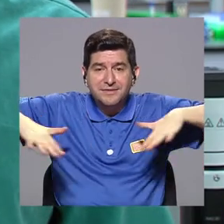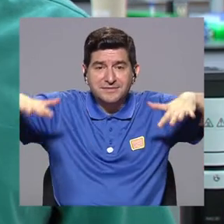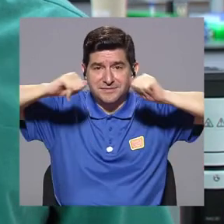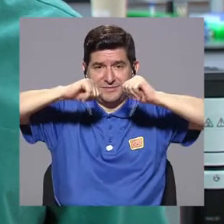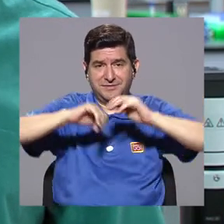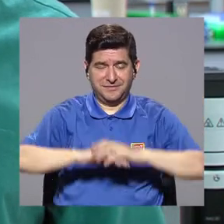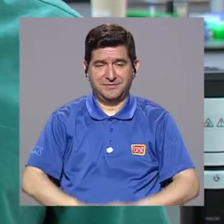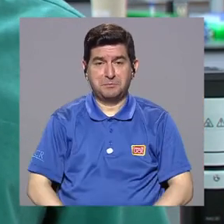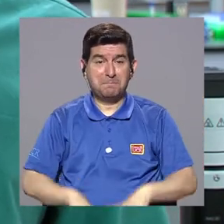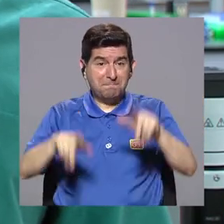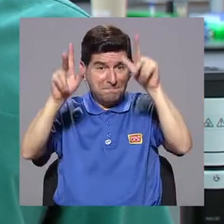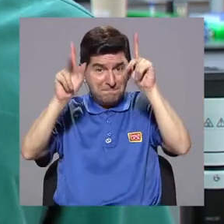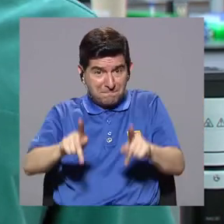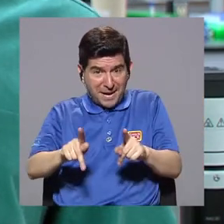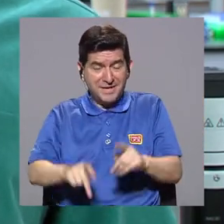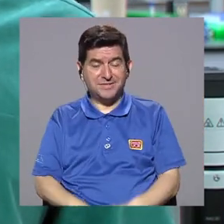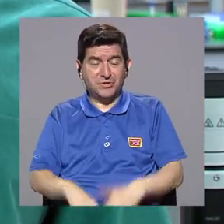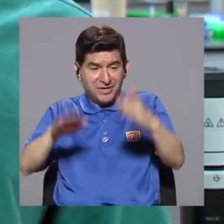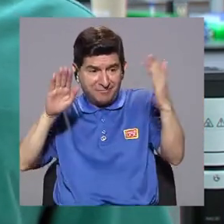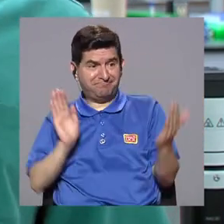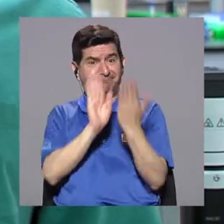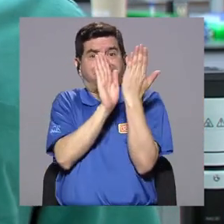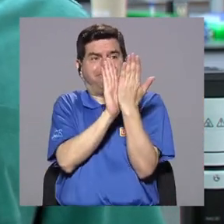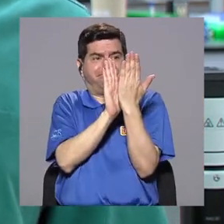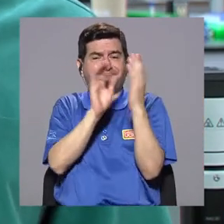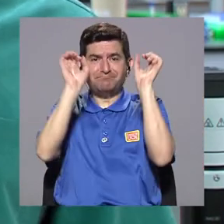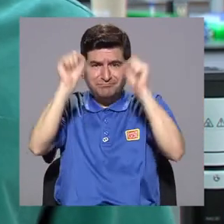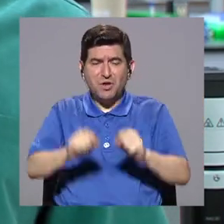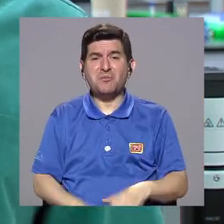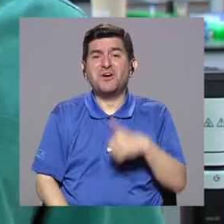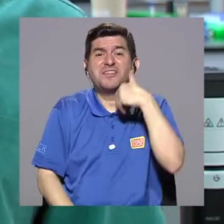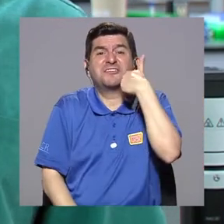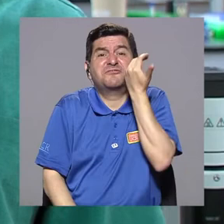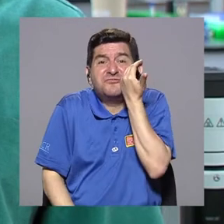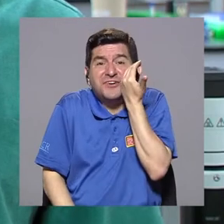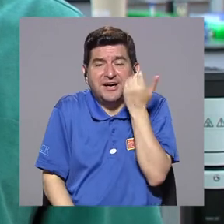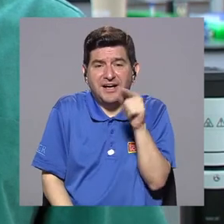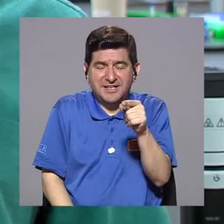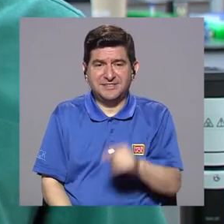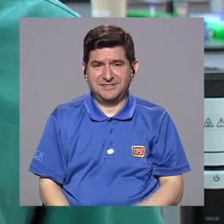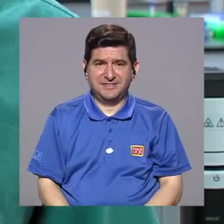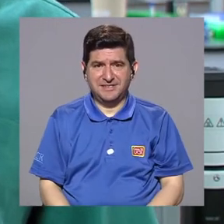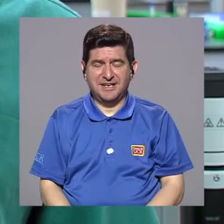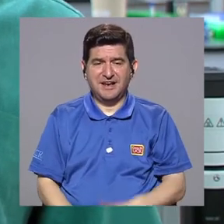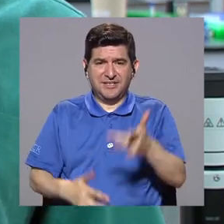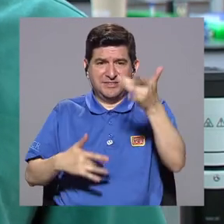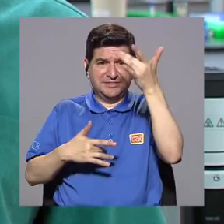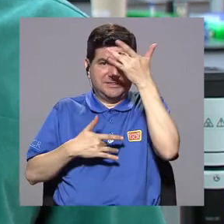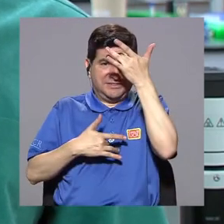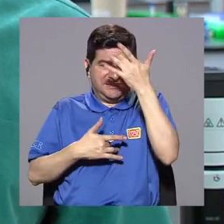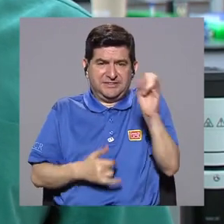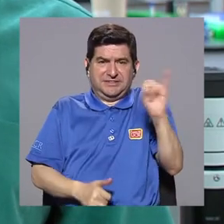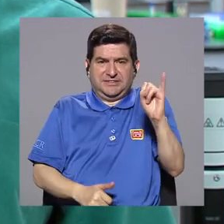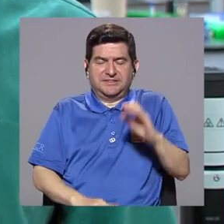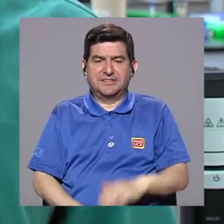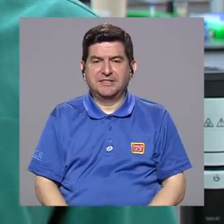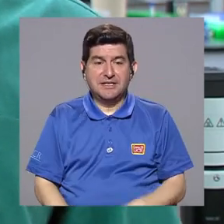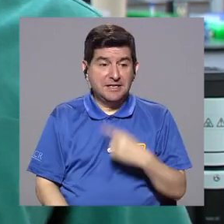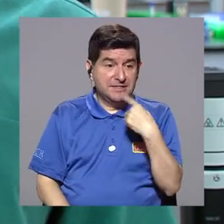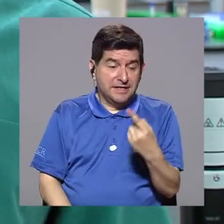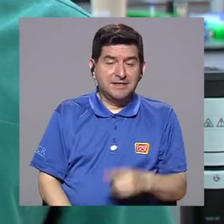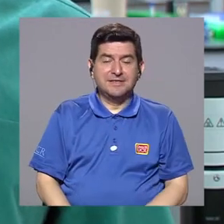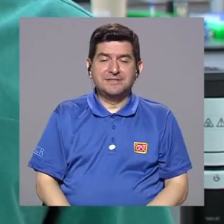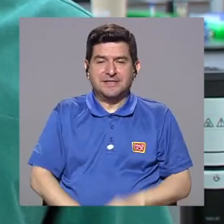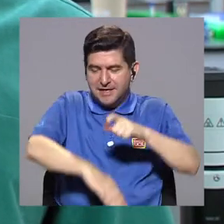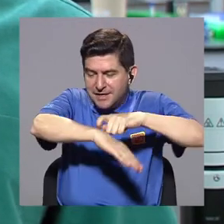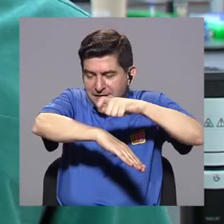en el medio ambiente y la gente que se expone puede adquirir fácilmente la infección, ¿verdad?